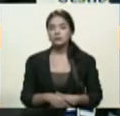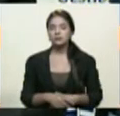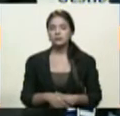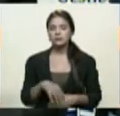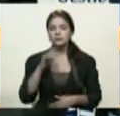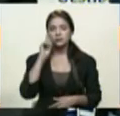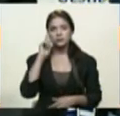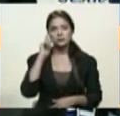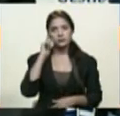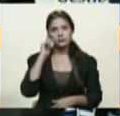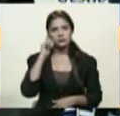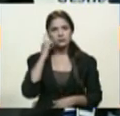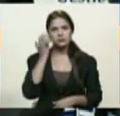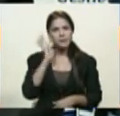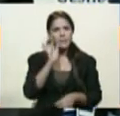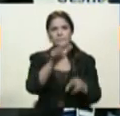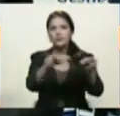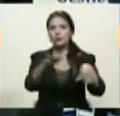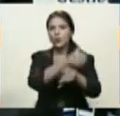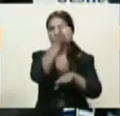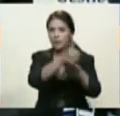a presunto responsable